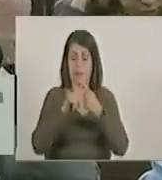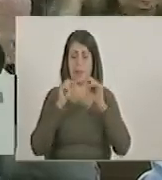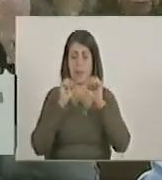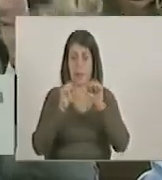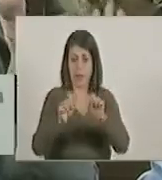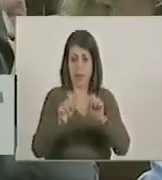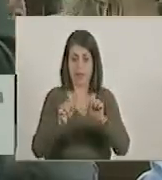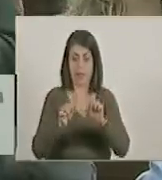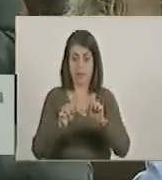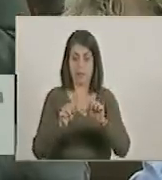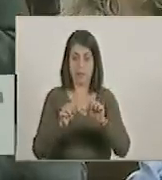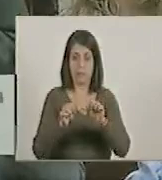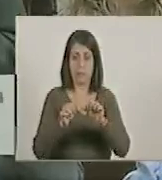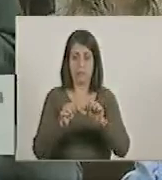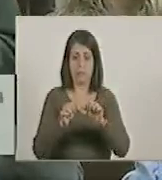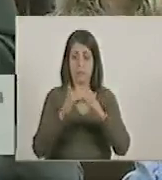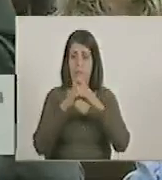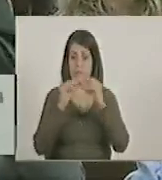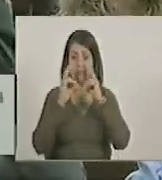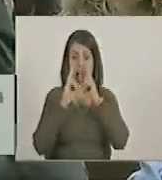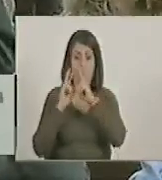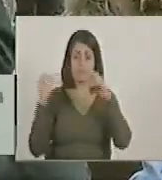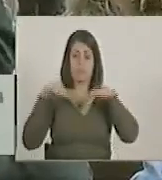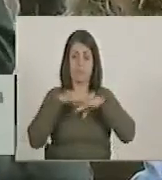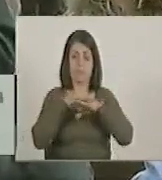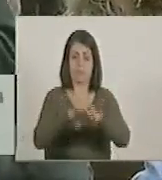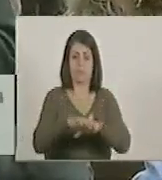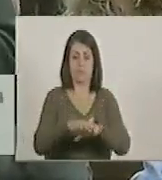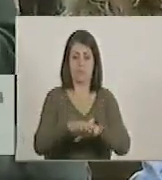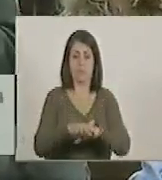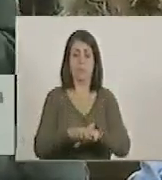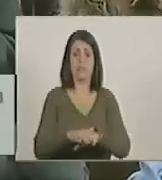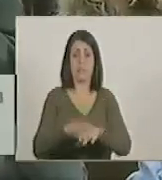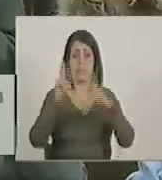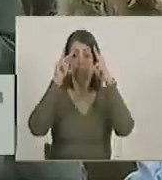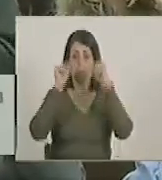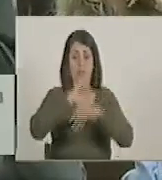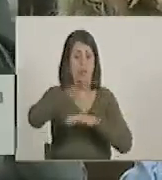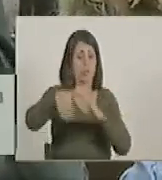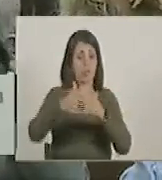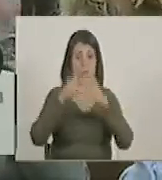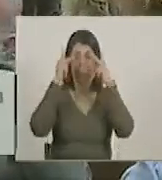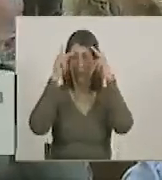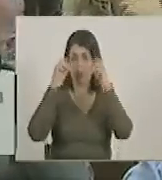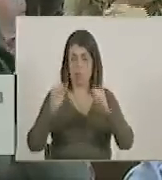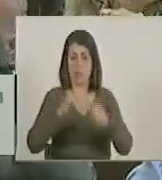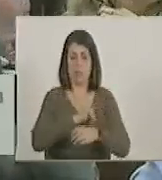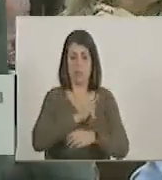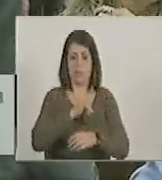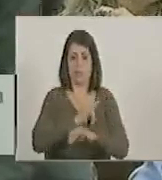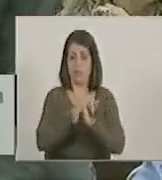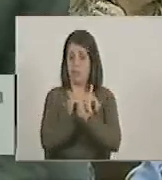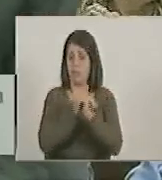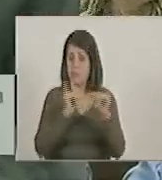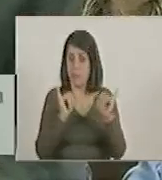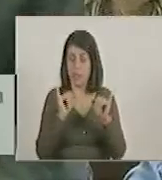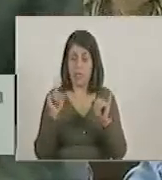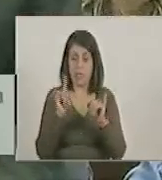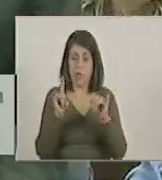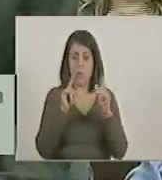quede. La visión integral e interdisciplinaria en todas las carreras, y así no